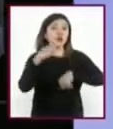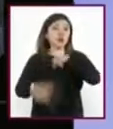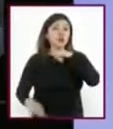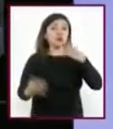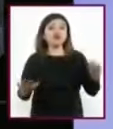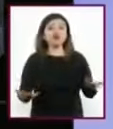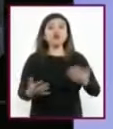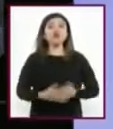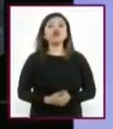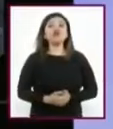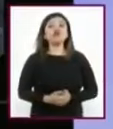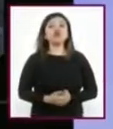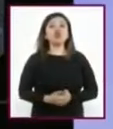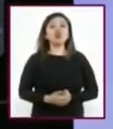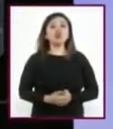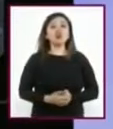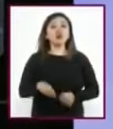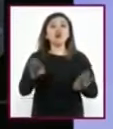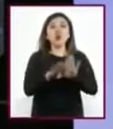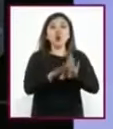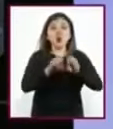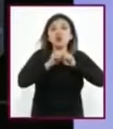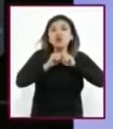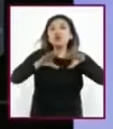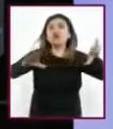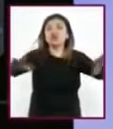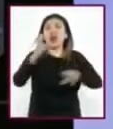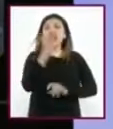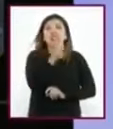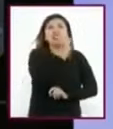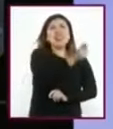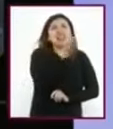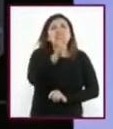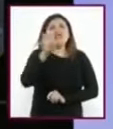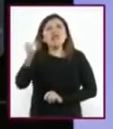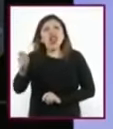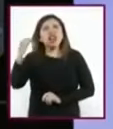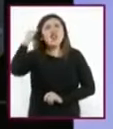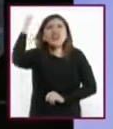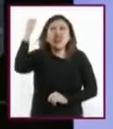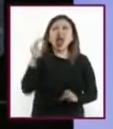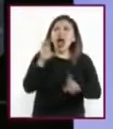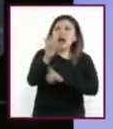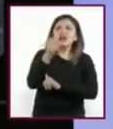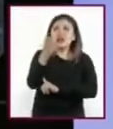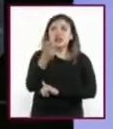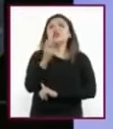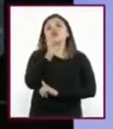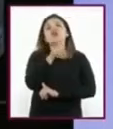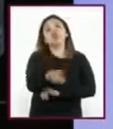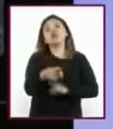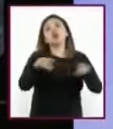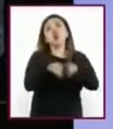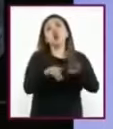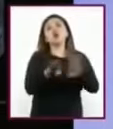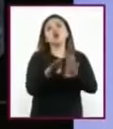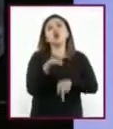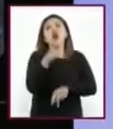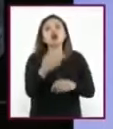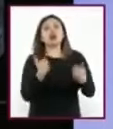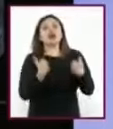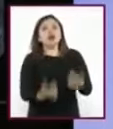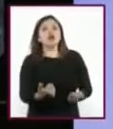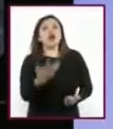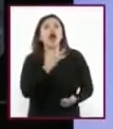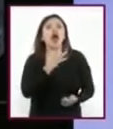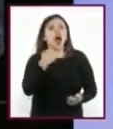Finalmente, la difusión de estos significados y de estas concepciones es también lo que nos va dando